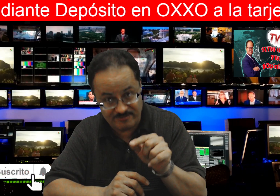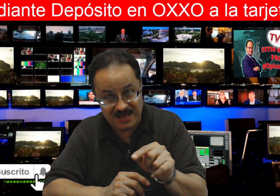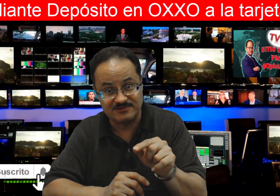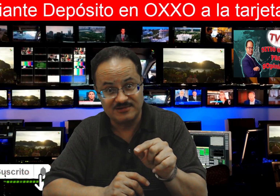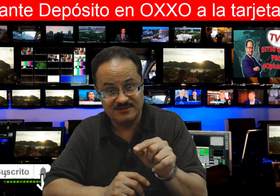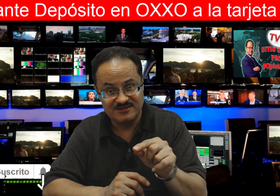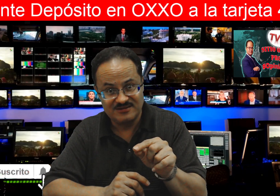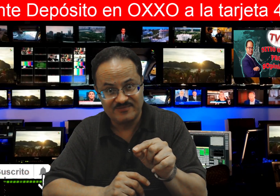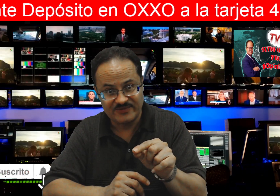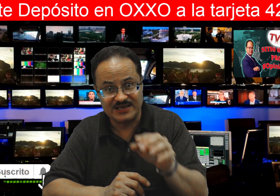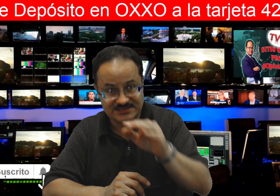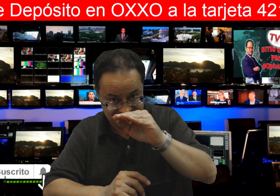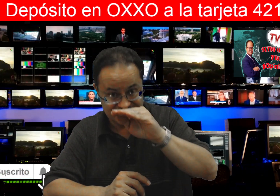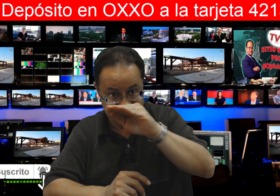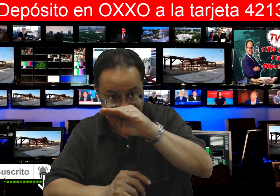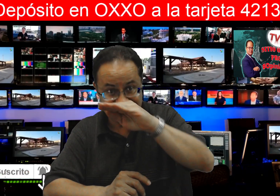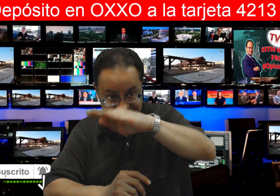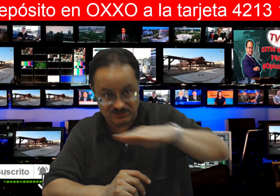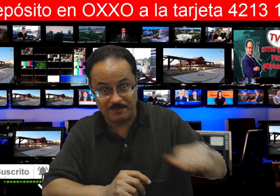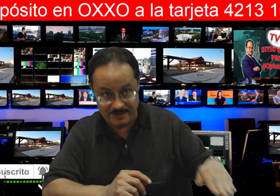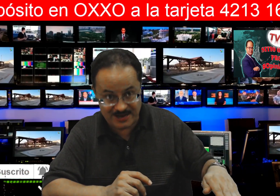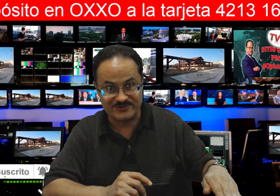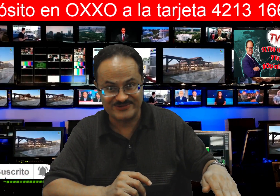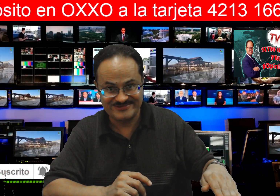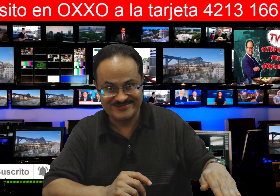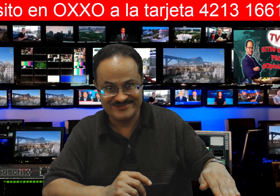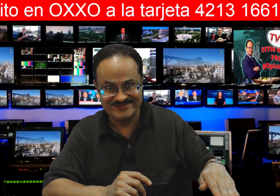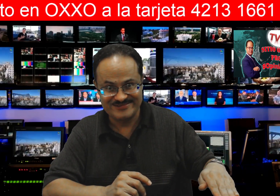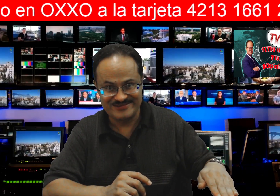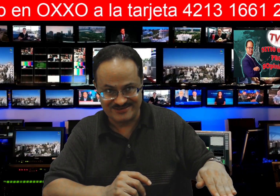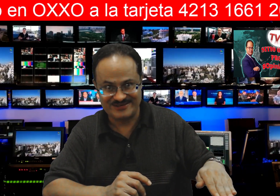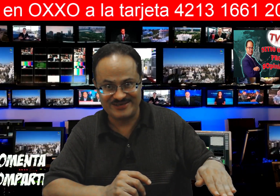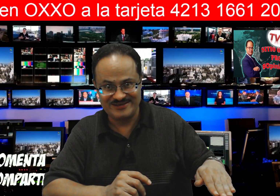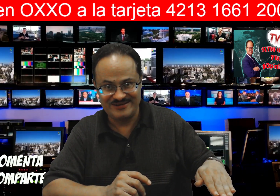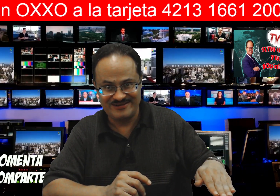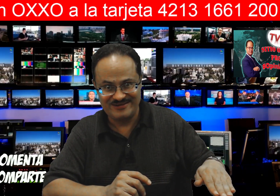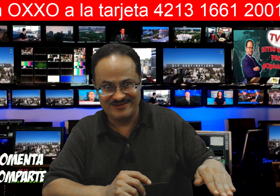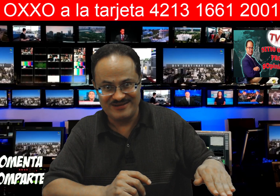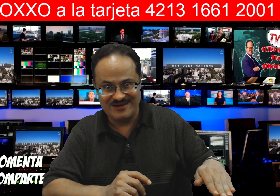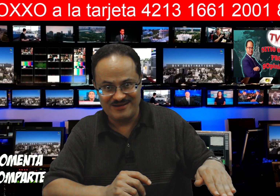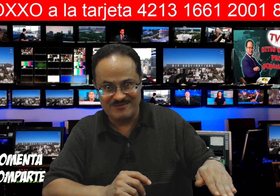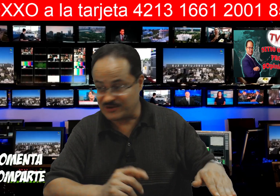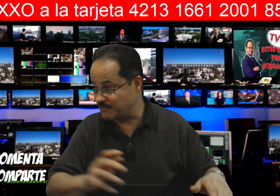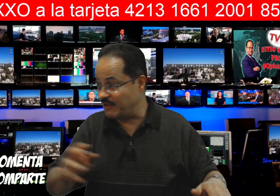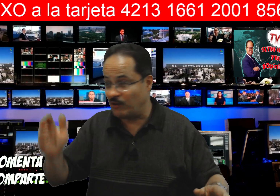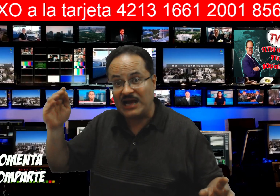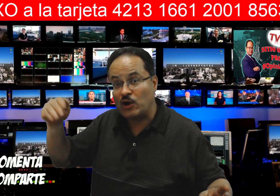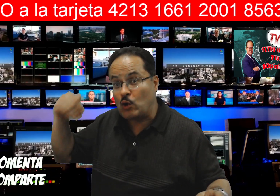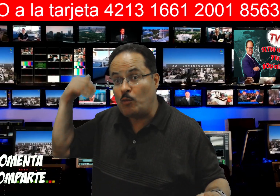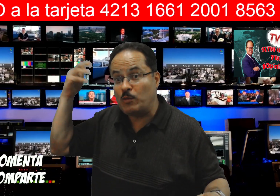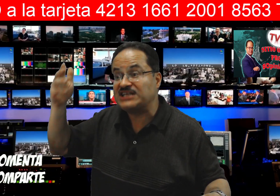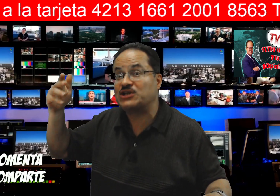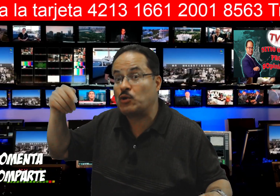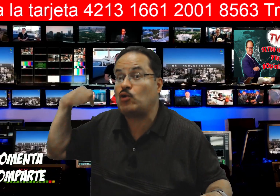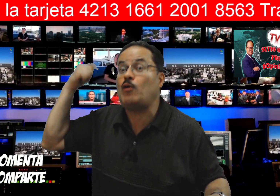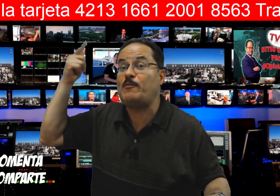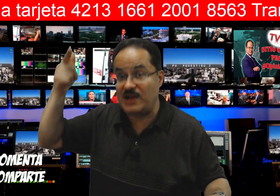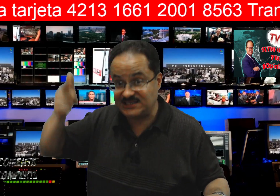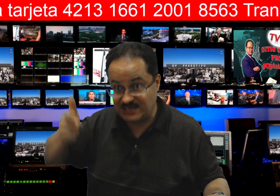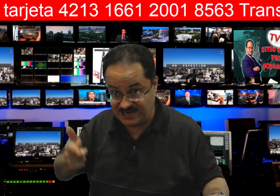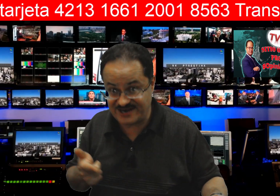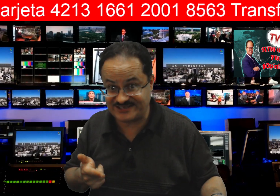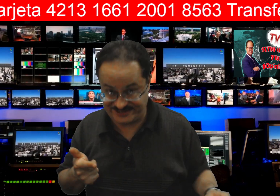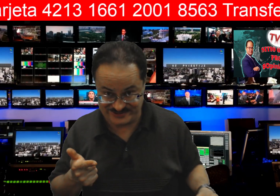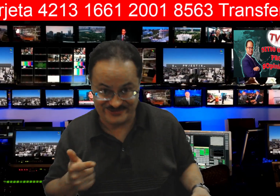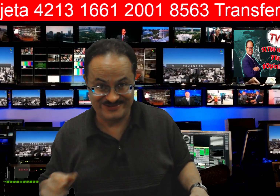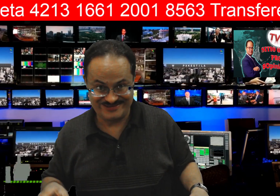uniformado que es que es la tropa abajo porque cuando la las cúpulas